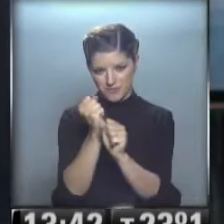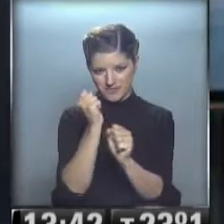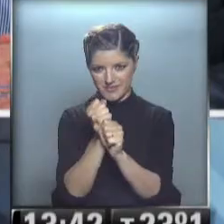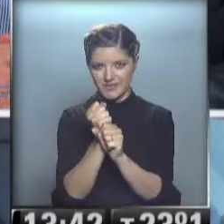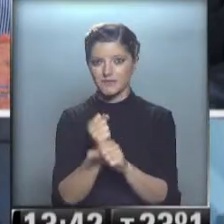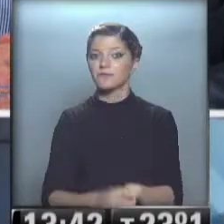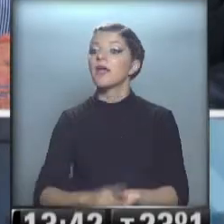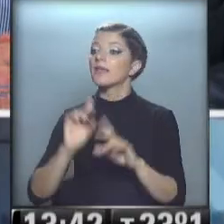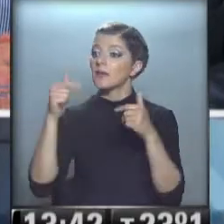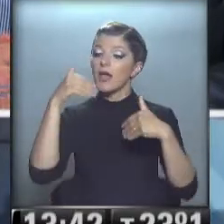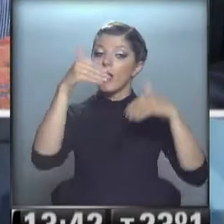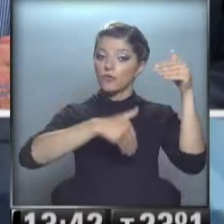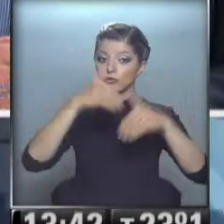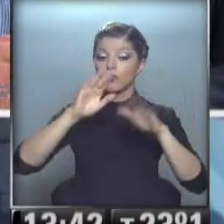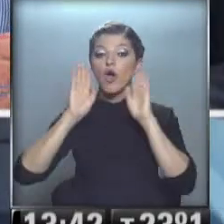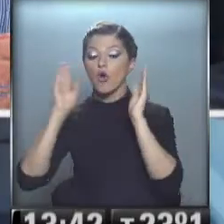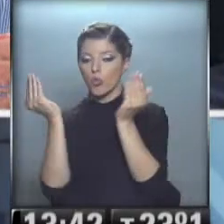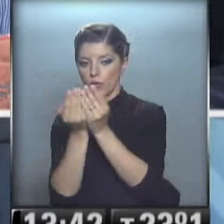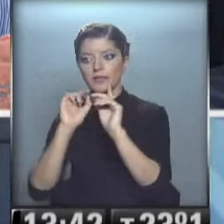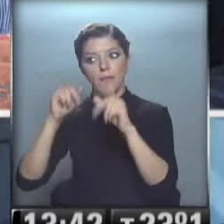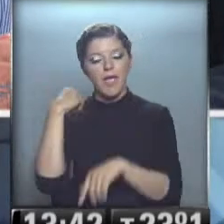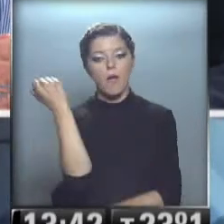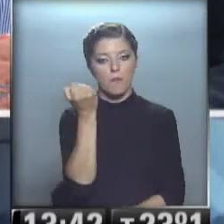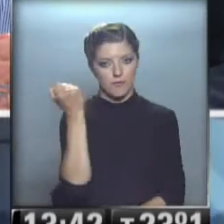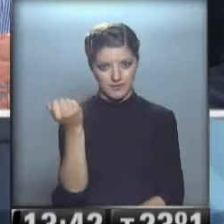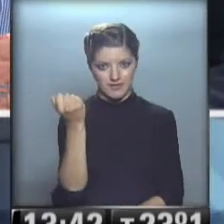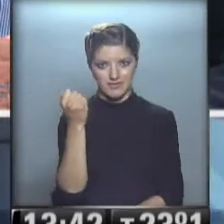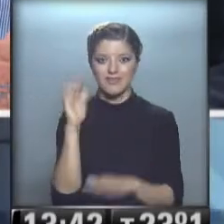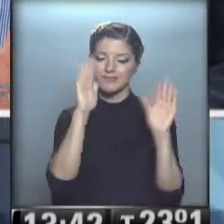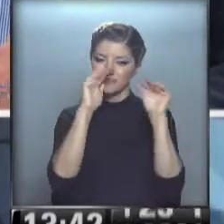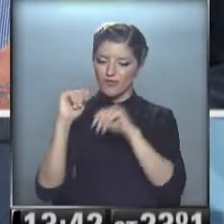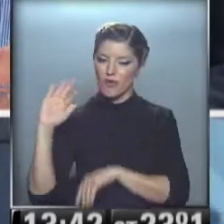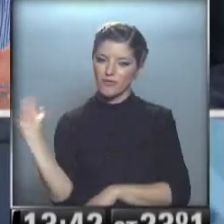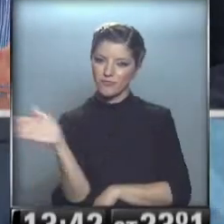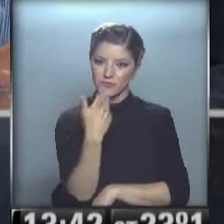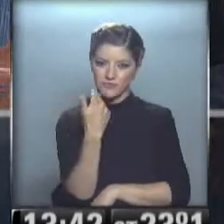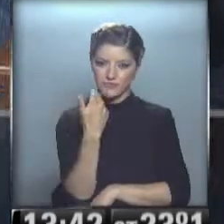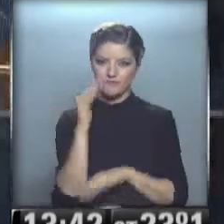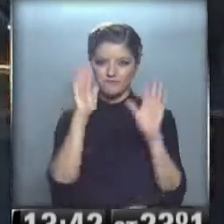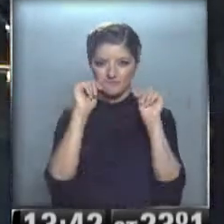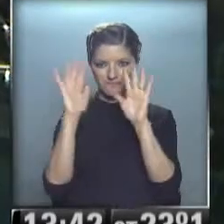Santiago. Y las elecciones en Honduras la semana que viene, importantísimas. Un saludo a todos. Chao.